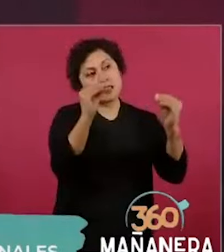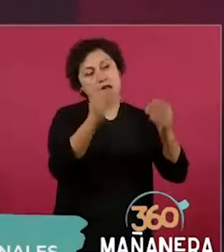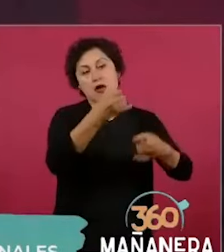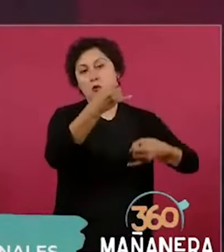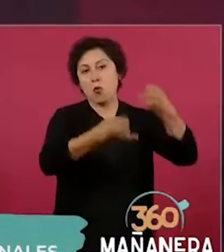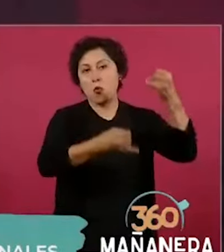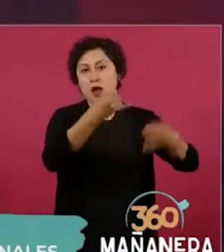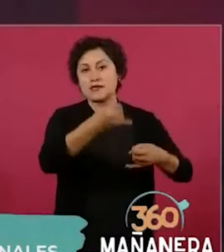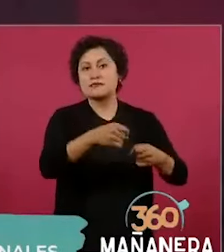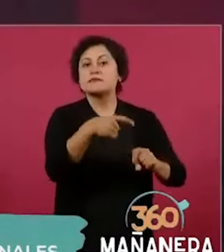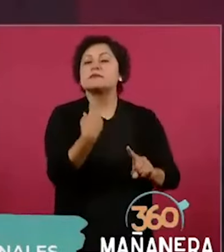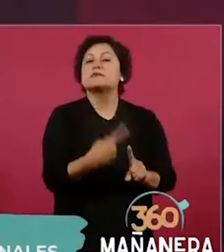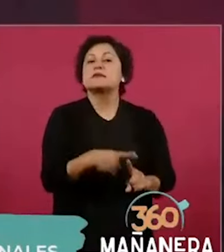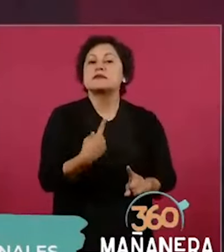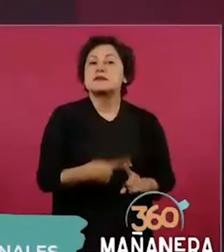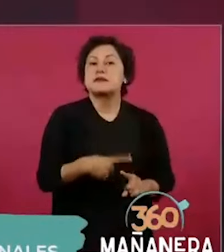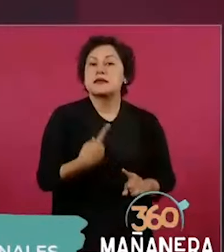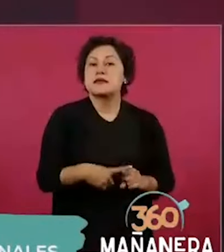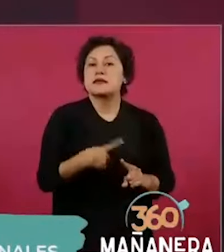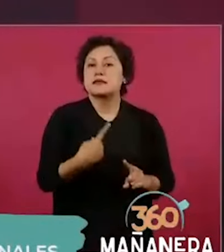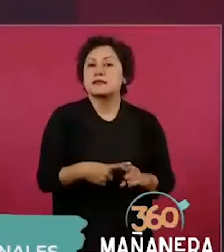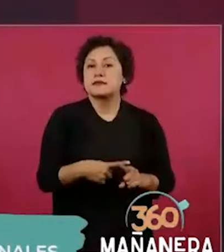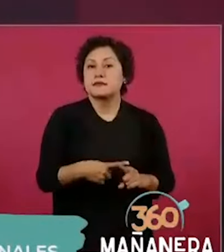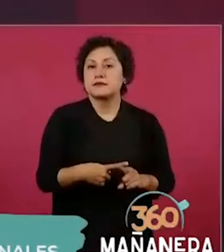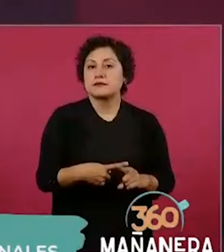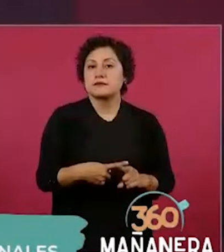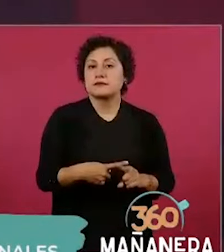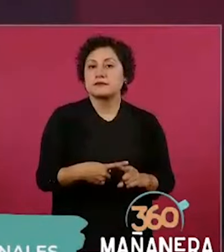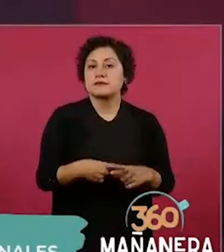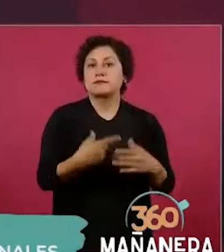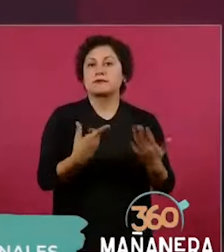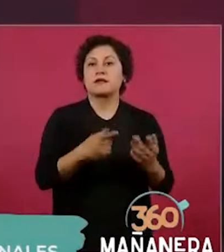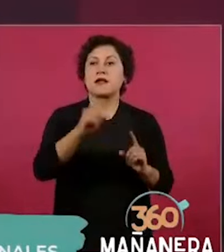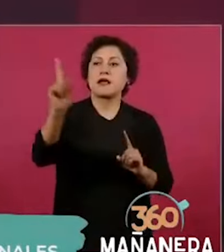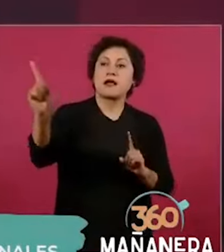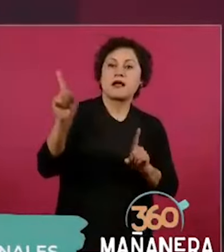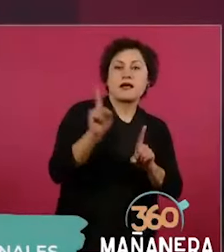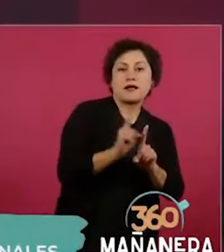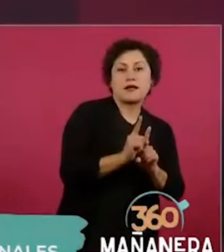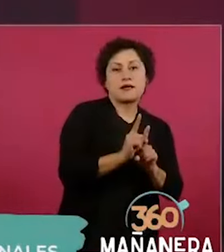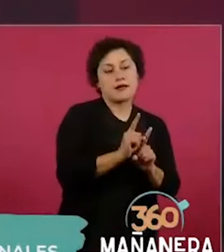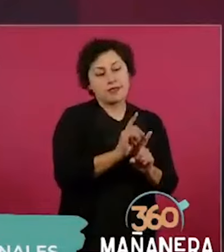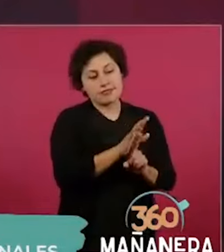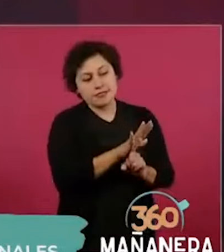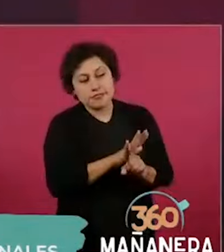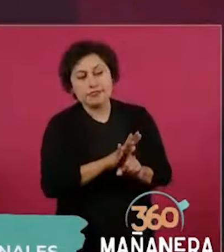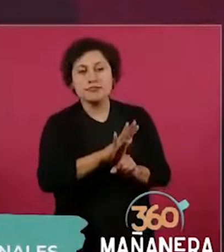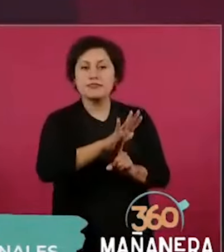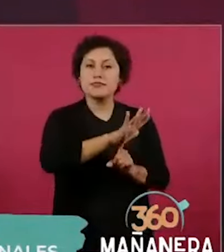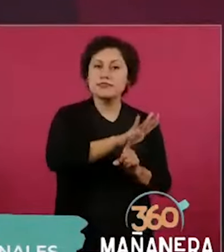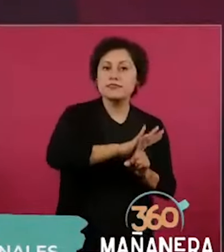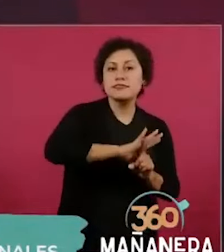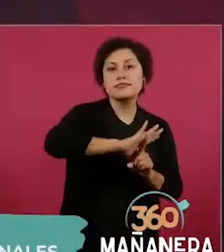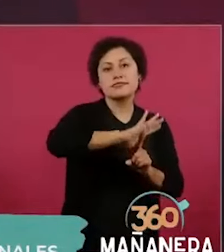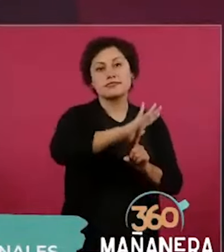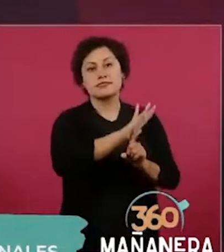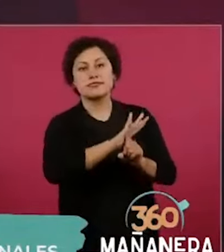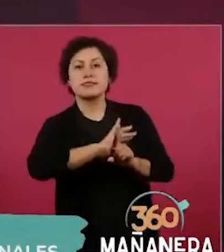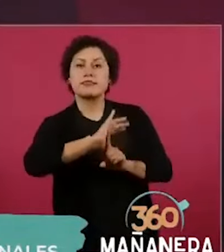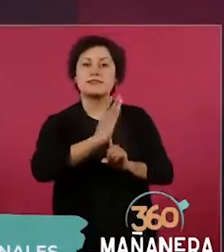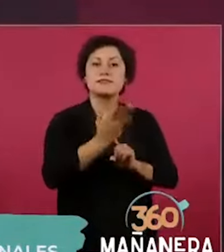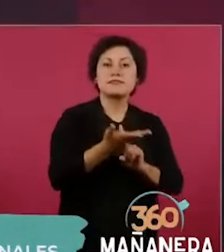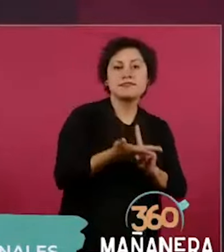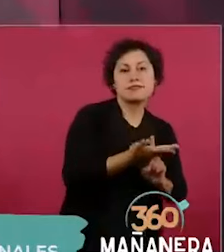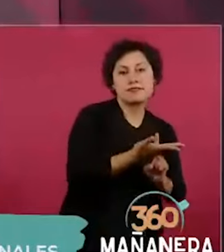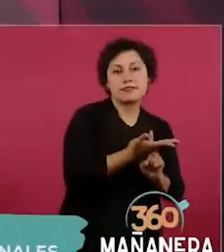juez el que lo va a visitar el que lo invita a comer el que le